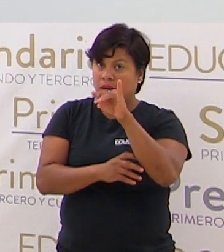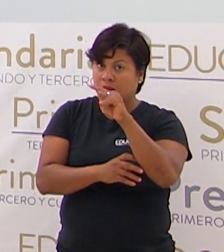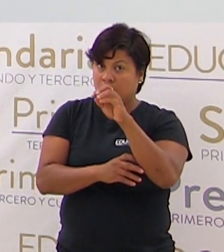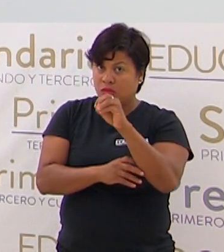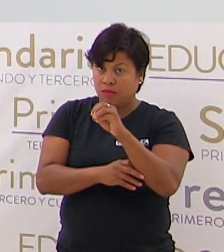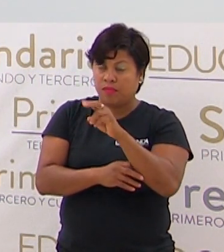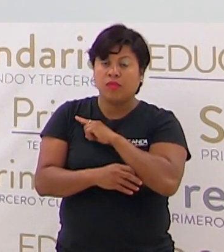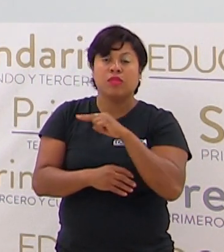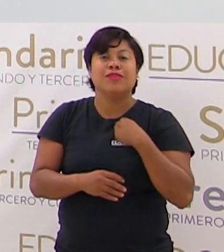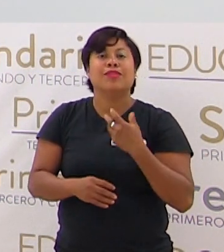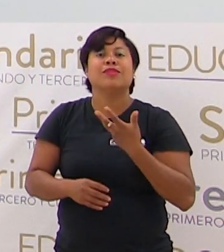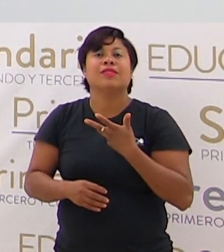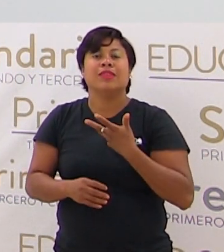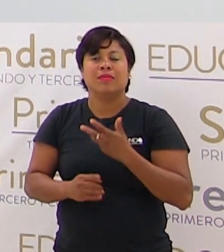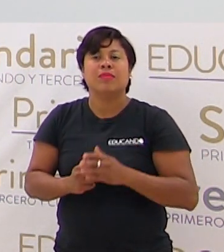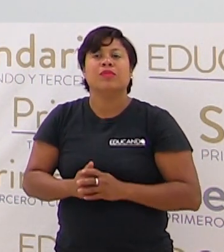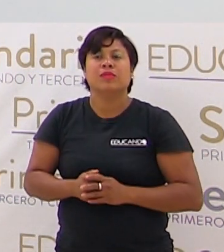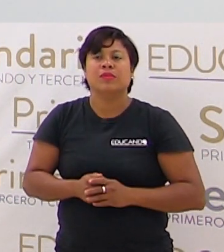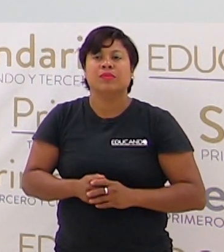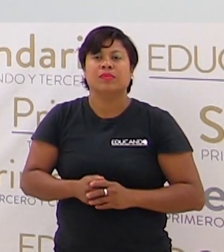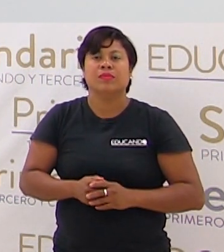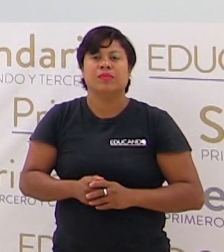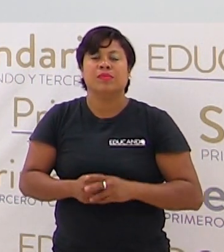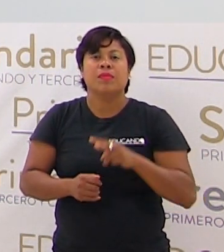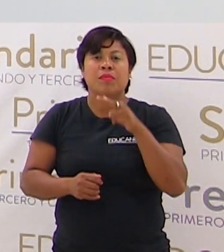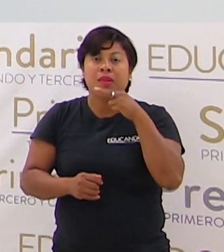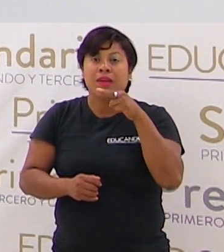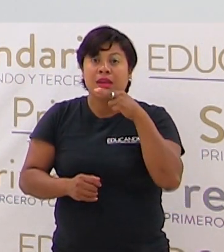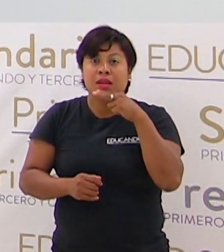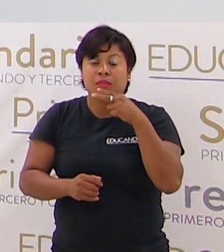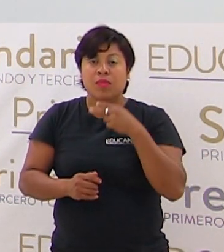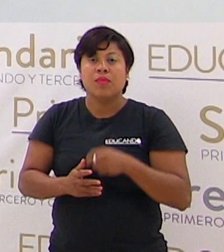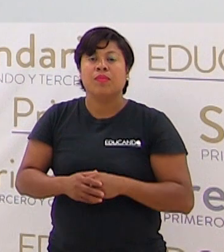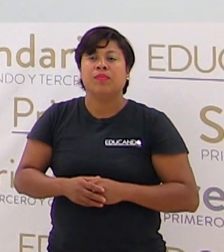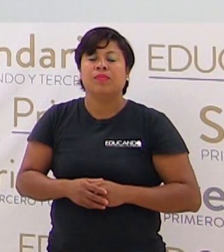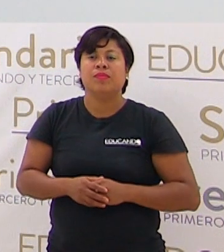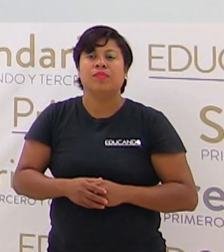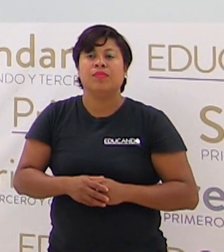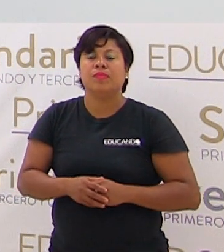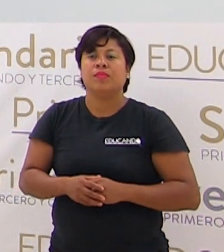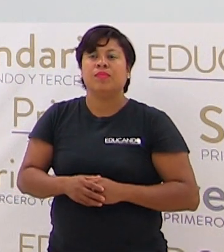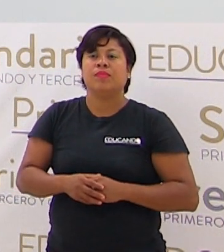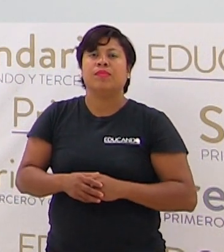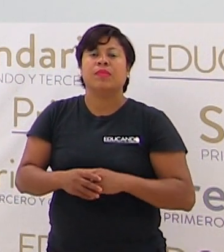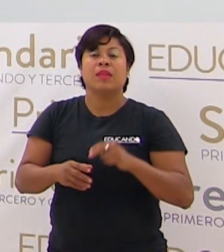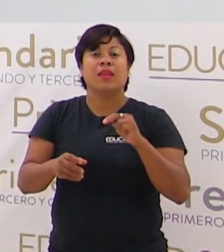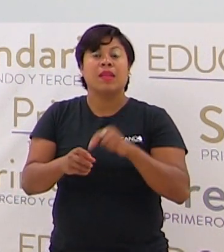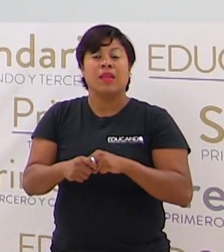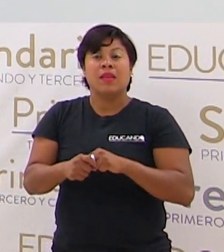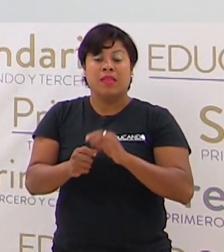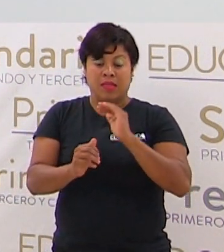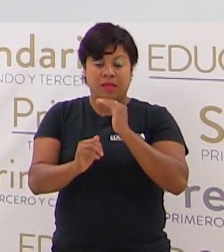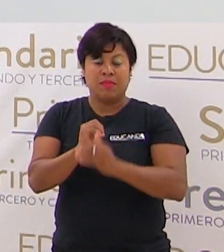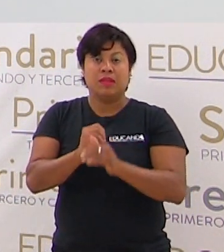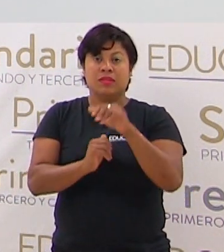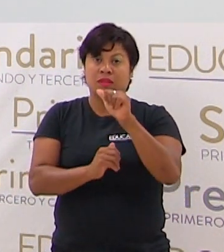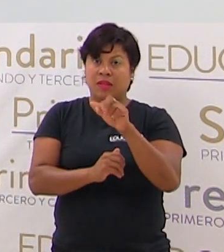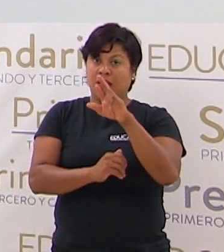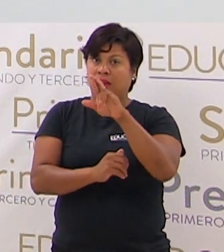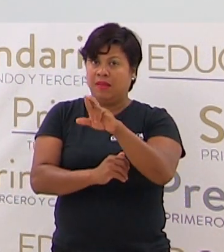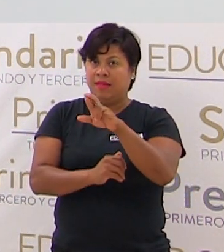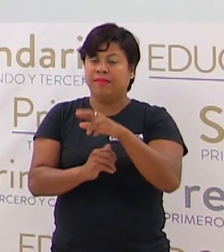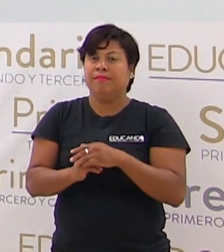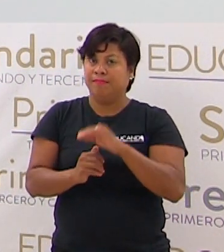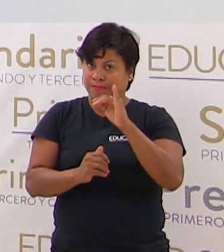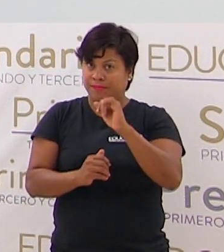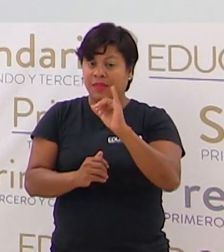copretérito, vamos a tener el verbo en terminación aba,